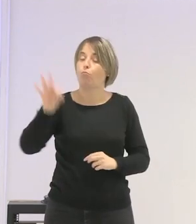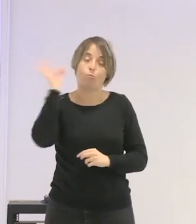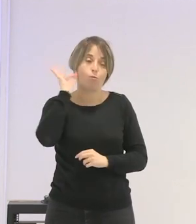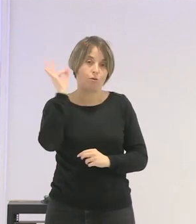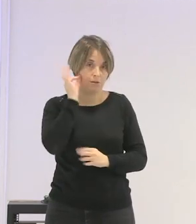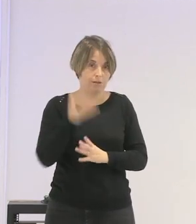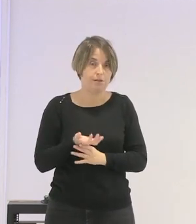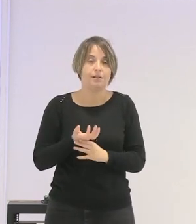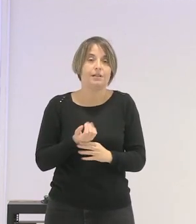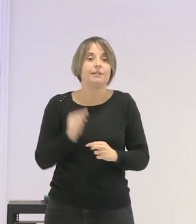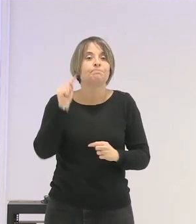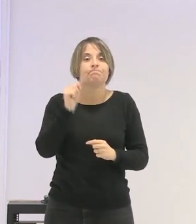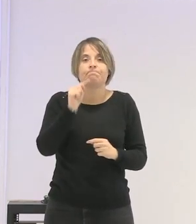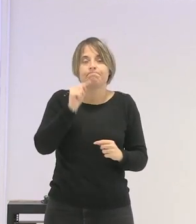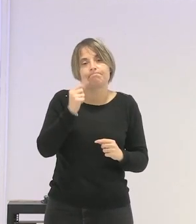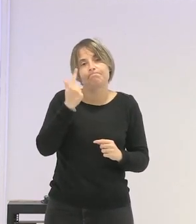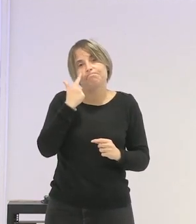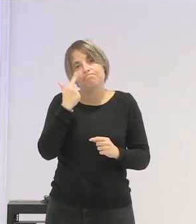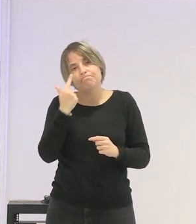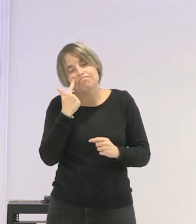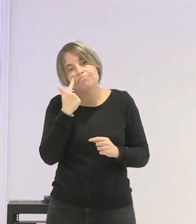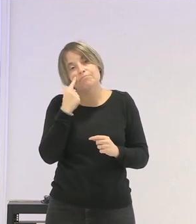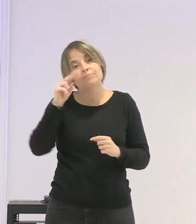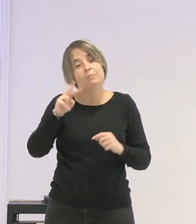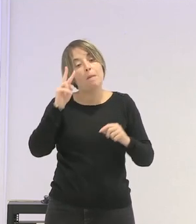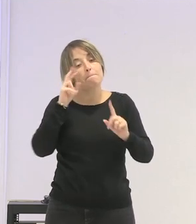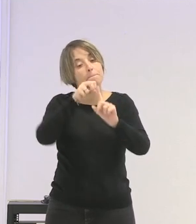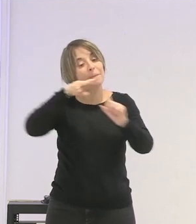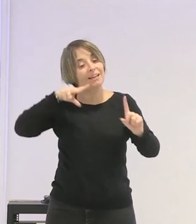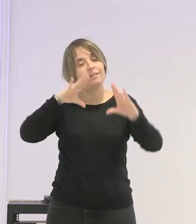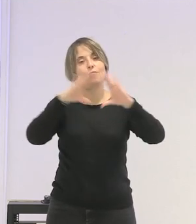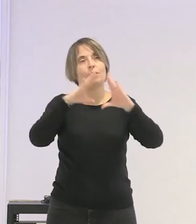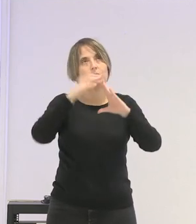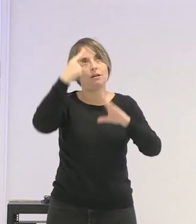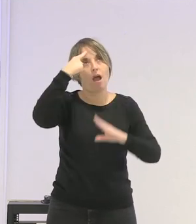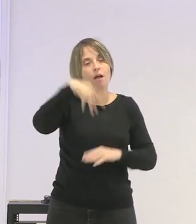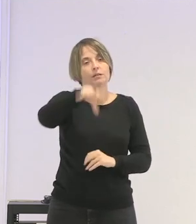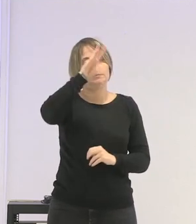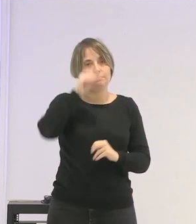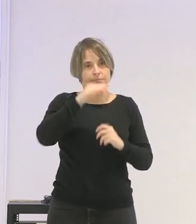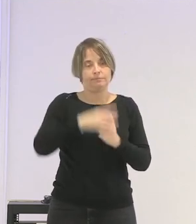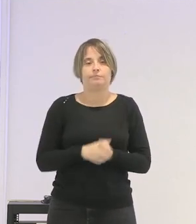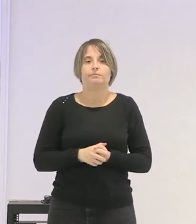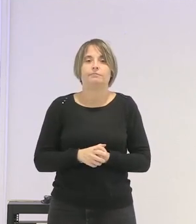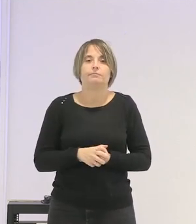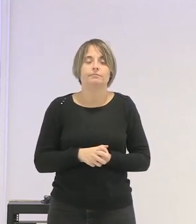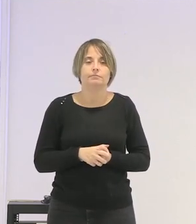también, digamos, la mirada feminista nos ha ayudado a entenderlo, ¿no?